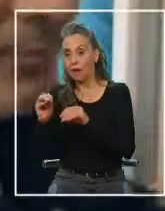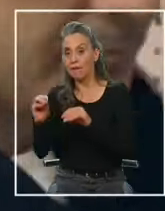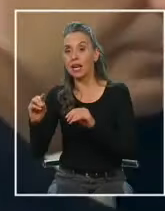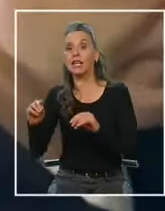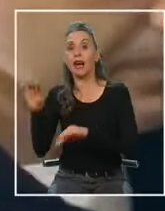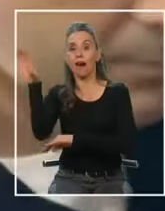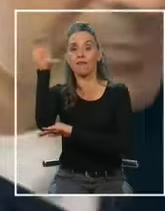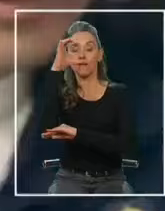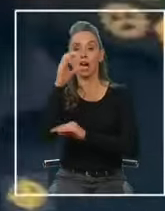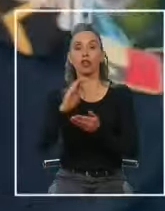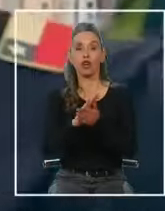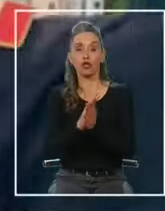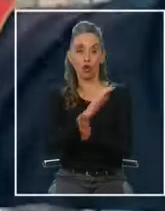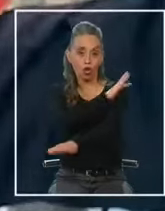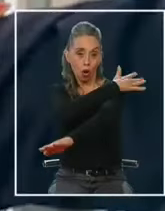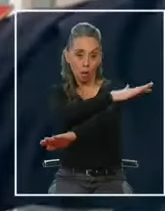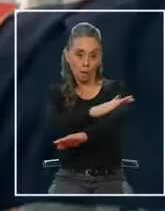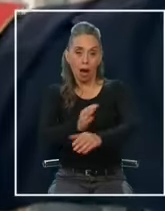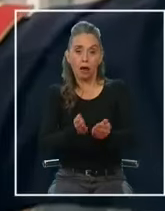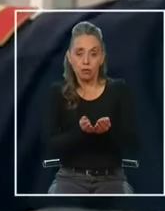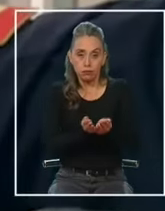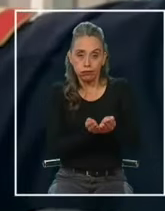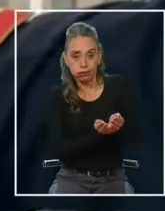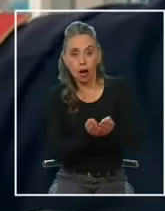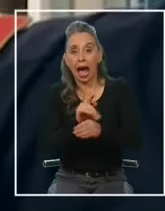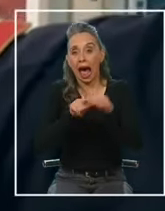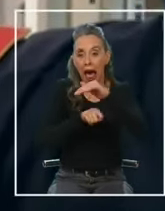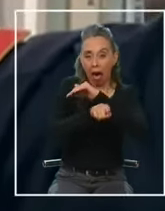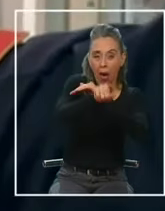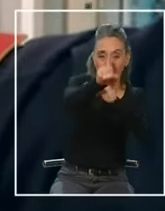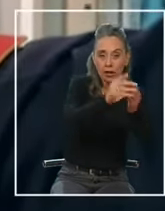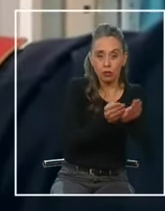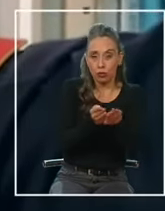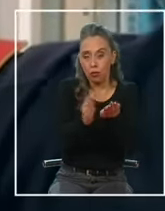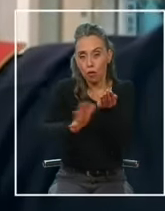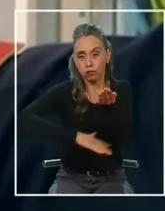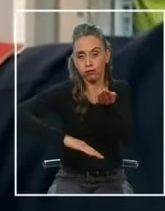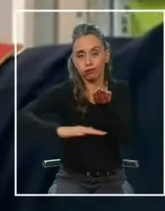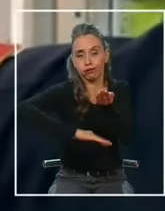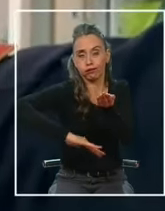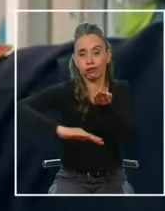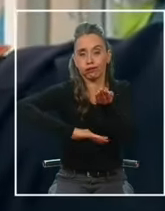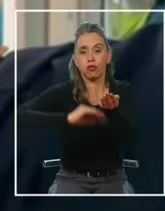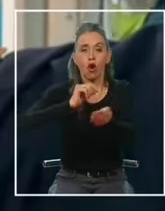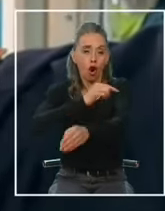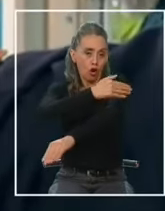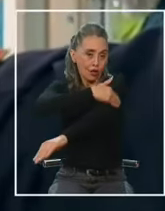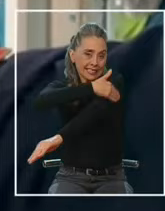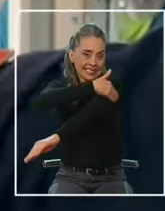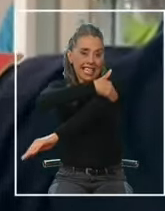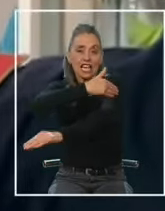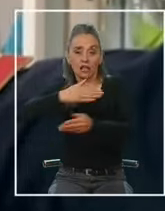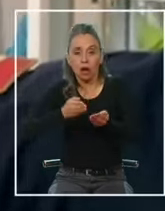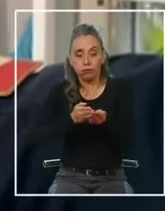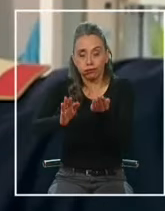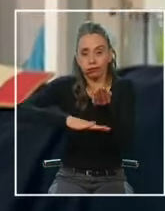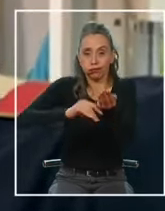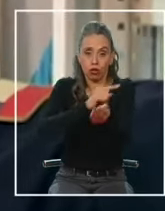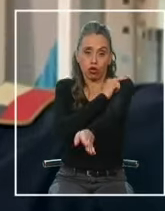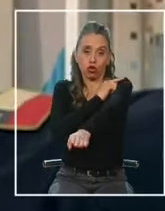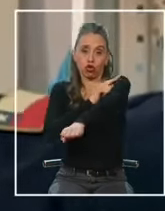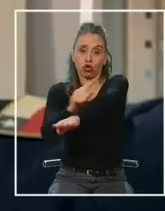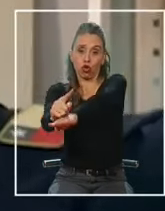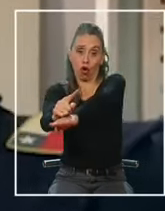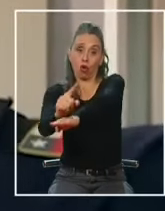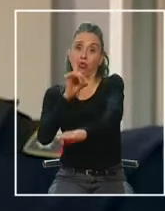Toda la navegación oceánica y costera que circula con gran intensidad por el vasto territorio marítimo nacional requiere